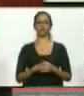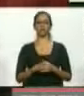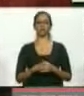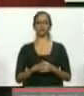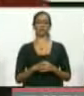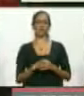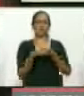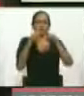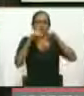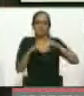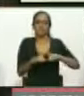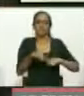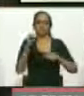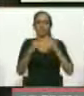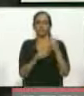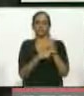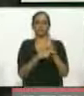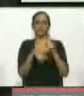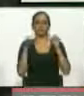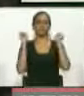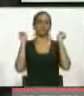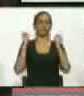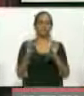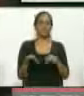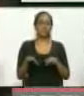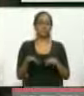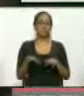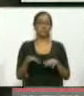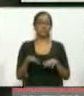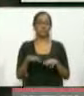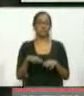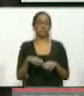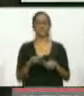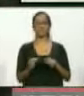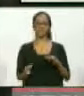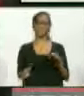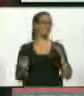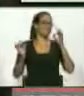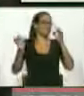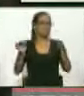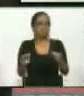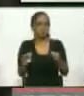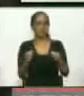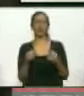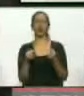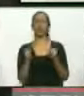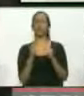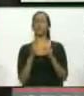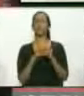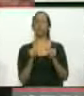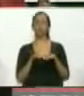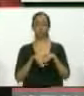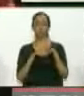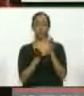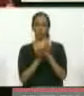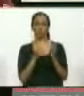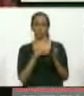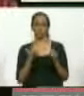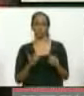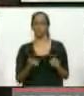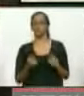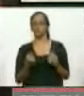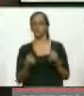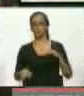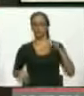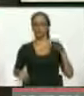procurador de wilde le renuncia pone su cargo a la orden como todo el mundo está tratando de ponerse el cargo a